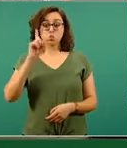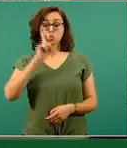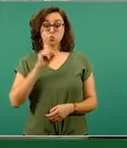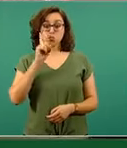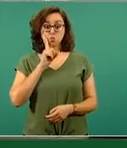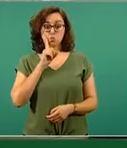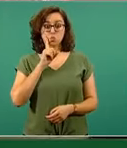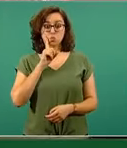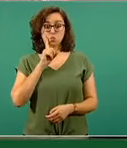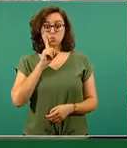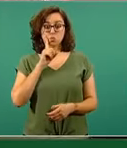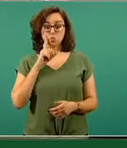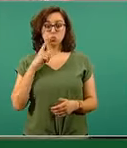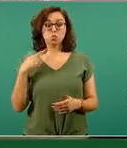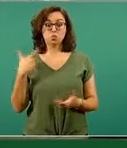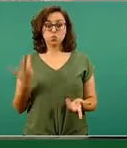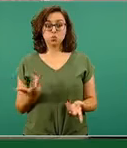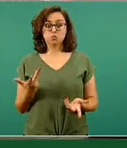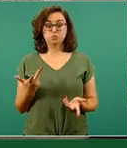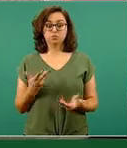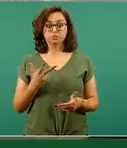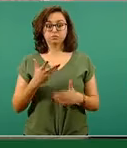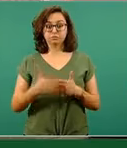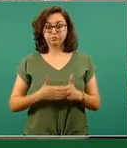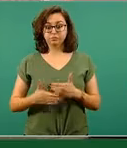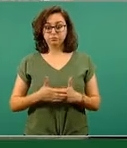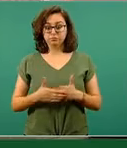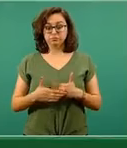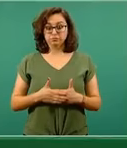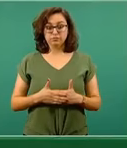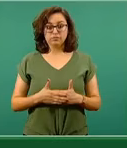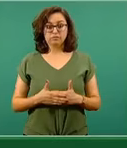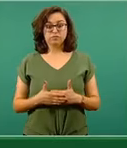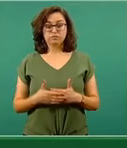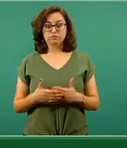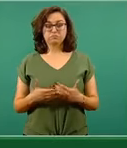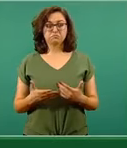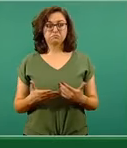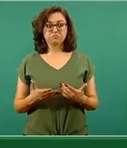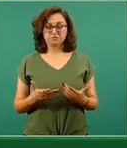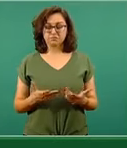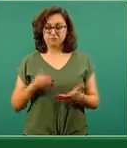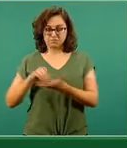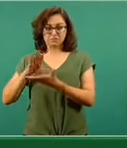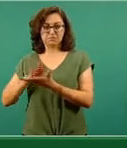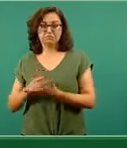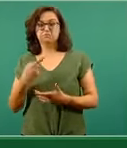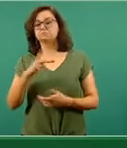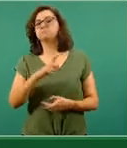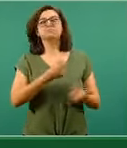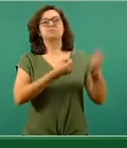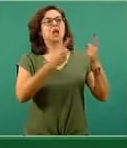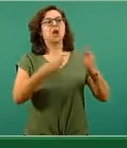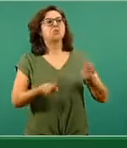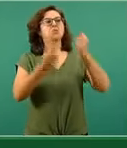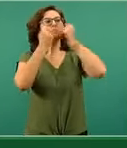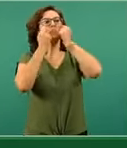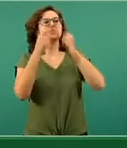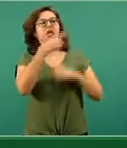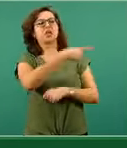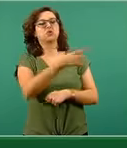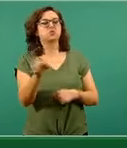que están haciendo la invitación de que se registren aún no estando embarazadas. ¿Por qué? Porque el día de ayer se dio a conocer